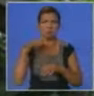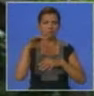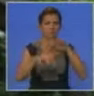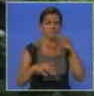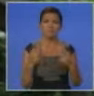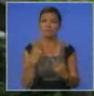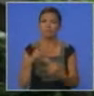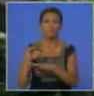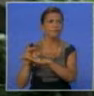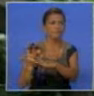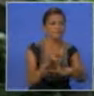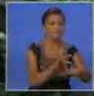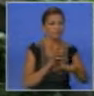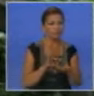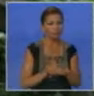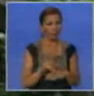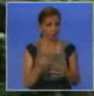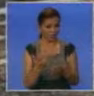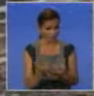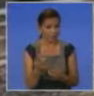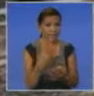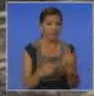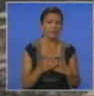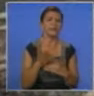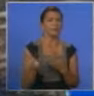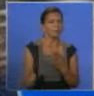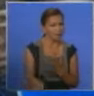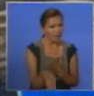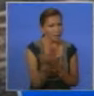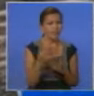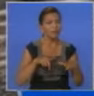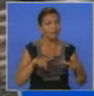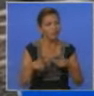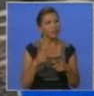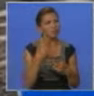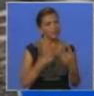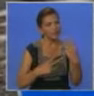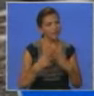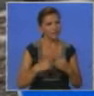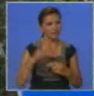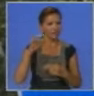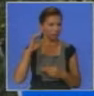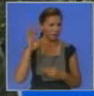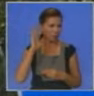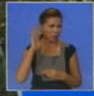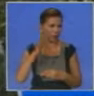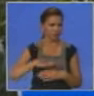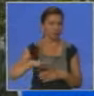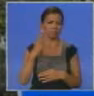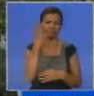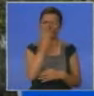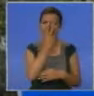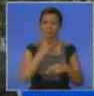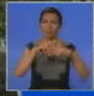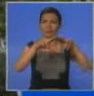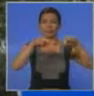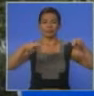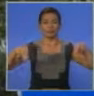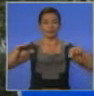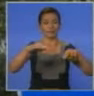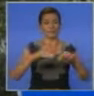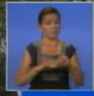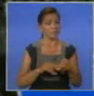Sin duda es un lugar que no podrá perderse en su visita a la provincia del Carchi. Sus bellezas naturales nos esperan, pues como dicen